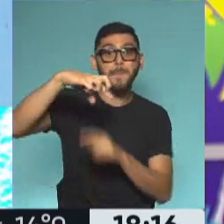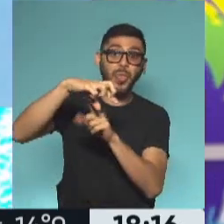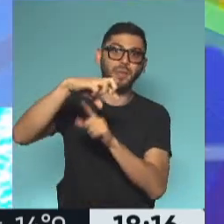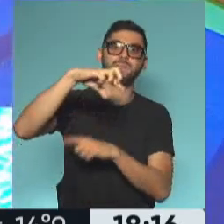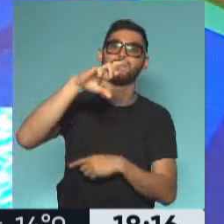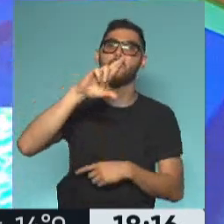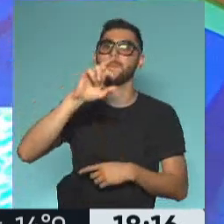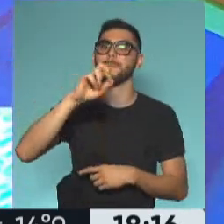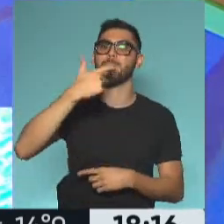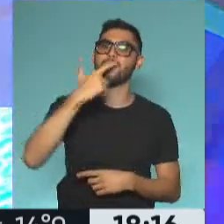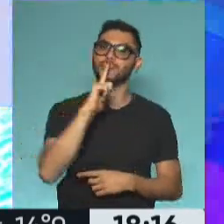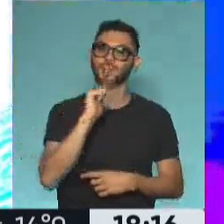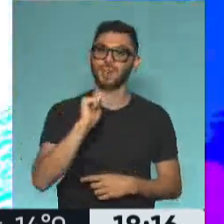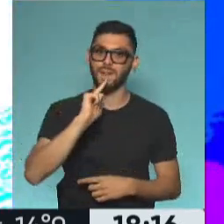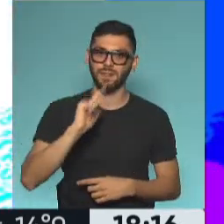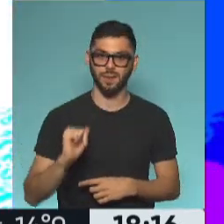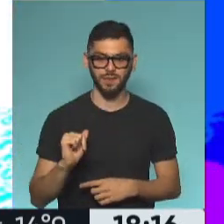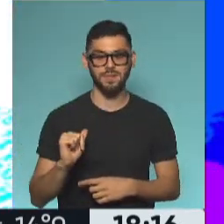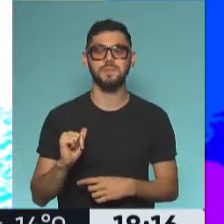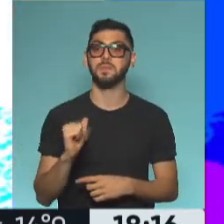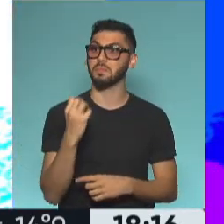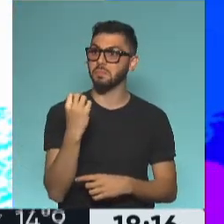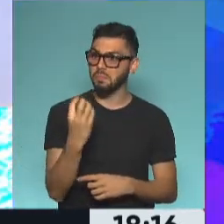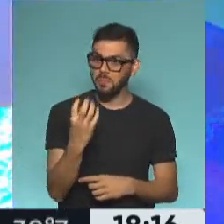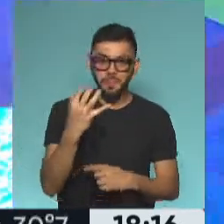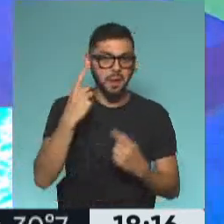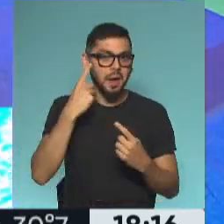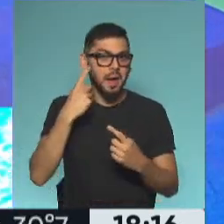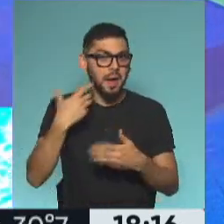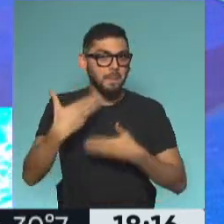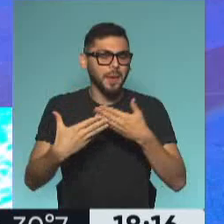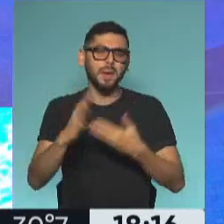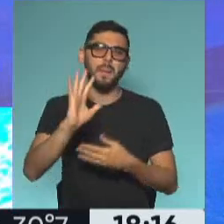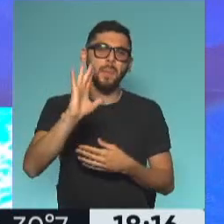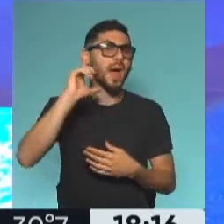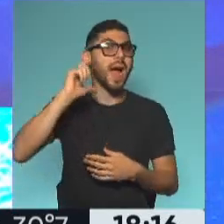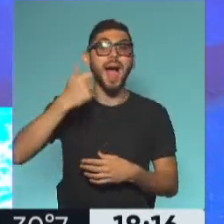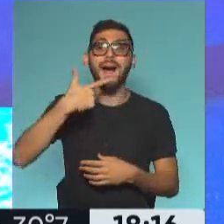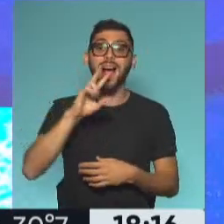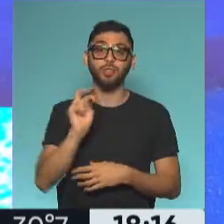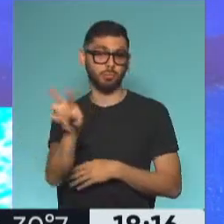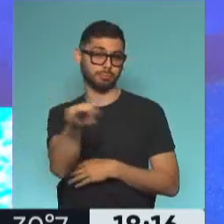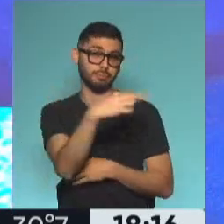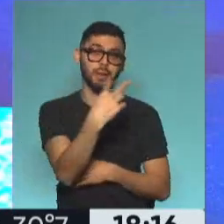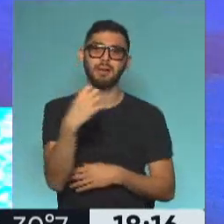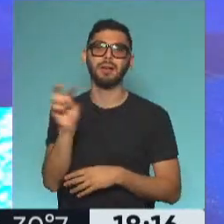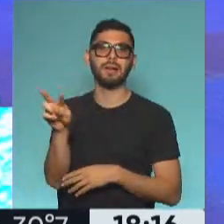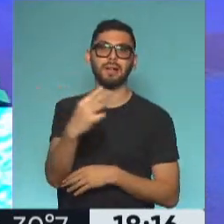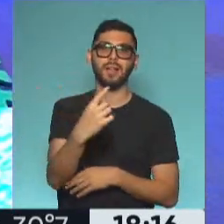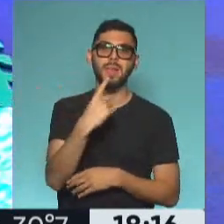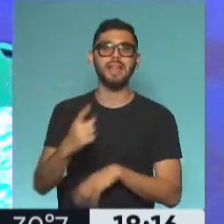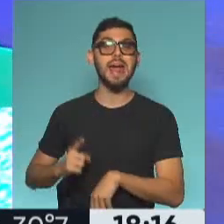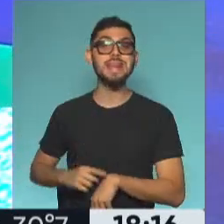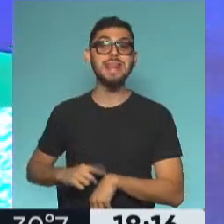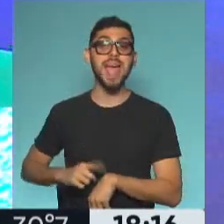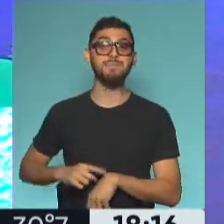aplauso para el equipo verde. Increíble lo que han aprendido los chicos de Altavoz. Perdón, Gastón me mira, se da vuelta y me hace así, me marca el tiempo, como